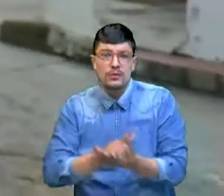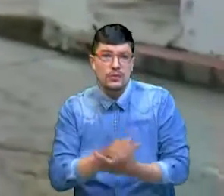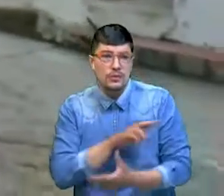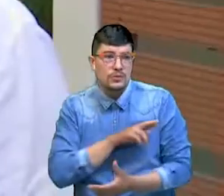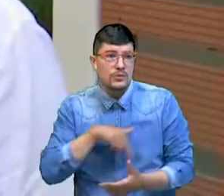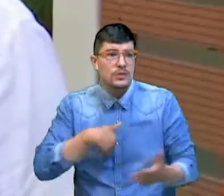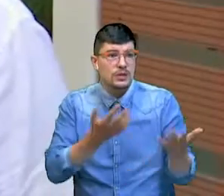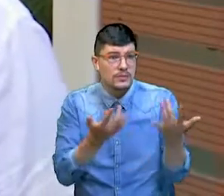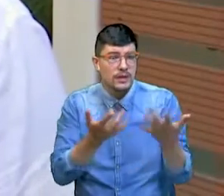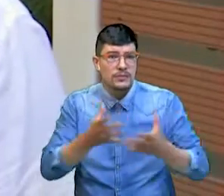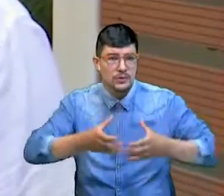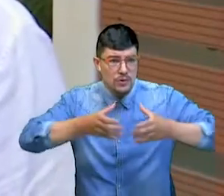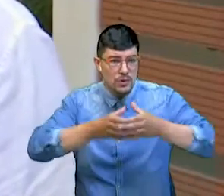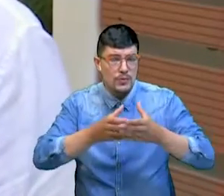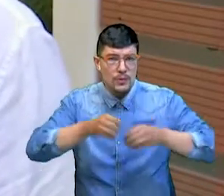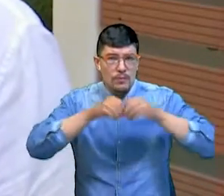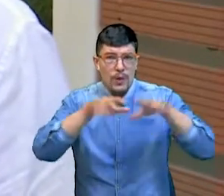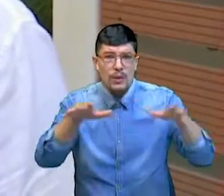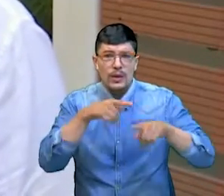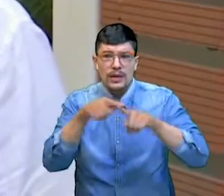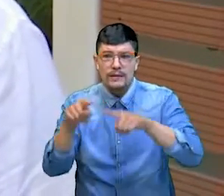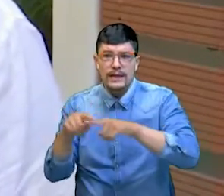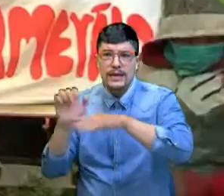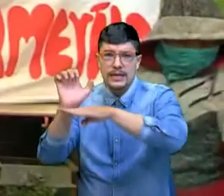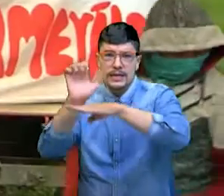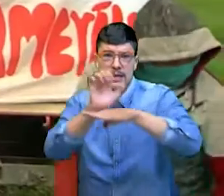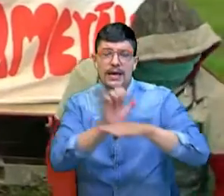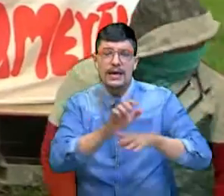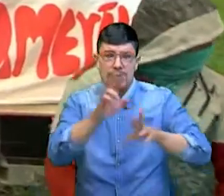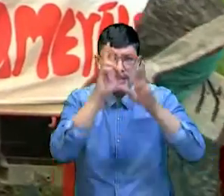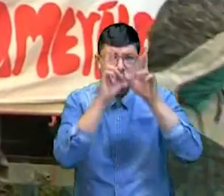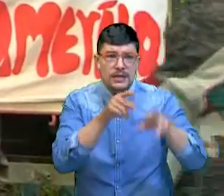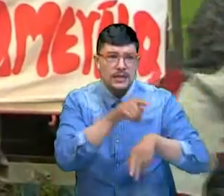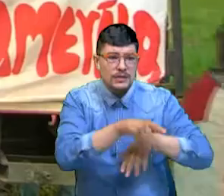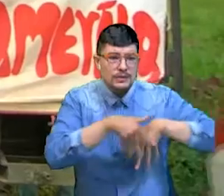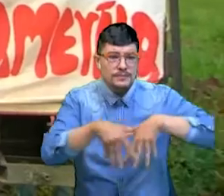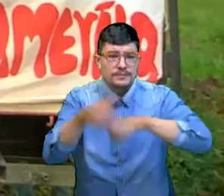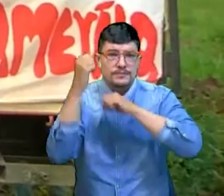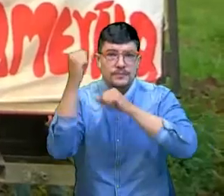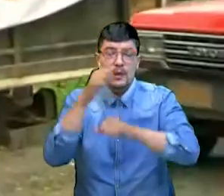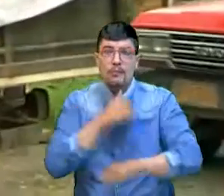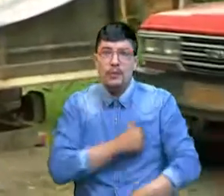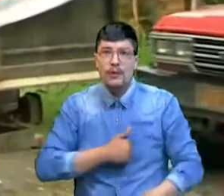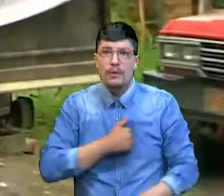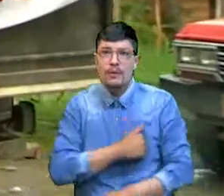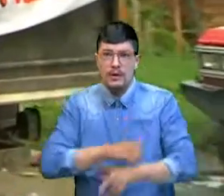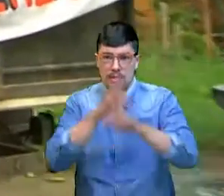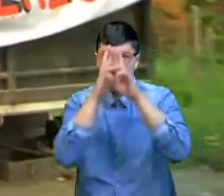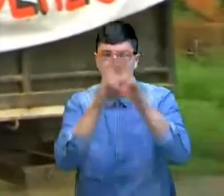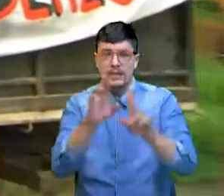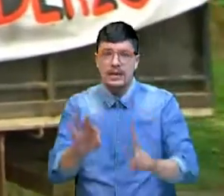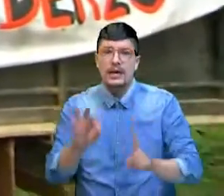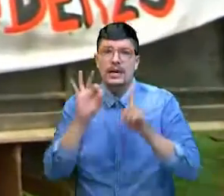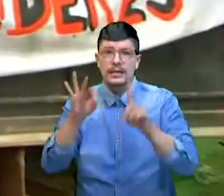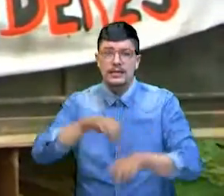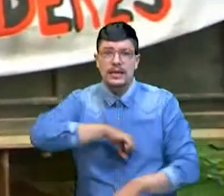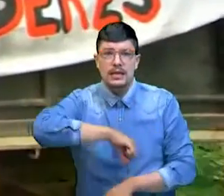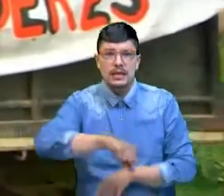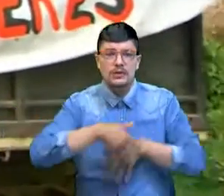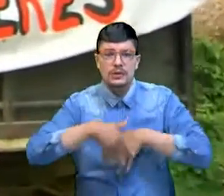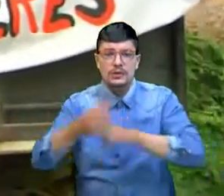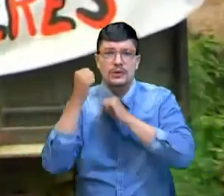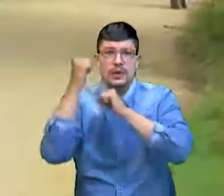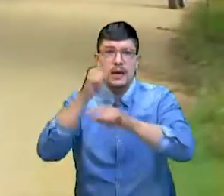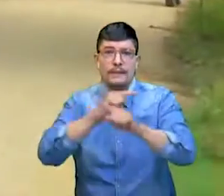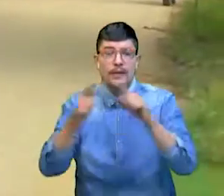fuerza pública y demás entidades respeten la movilización. El llamado es a que prime el respeto, se garantice el derecho a la libre movilización, pero